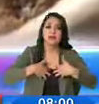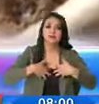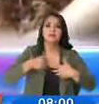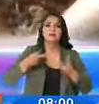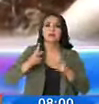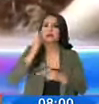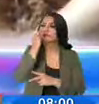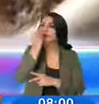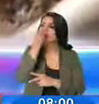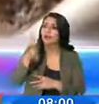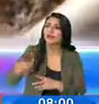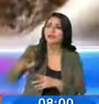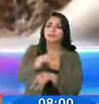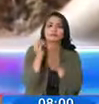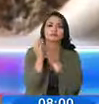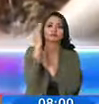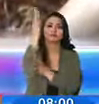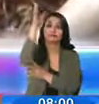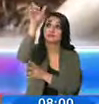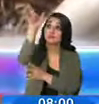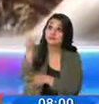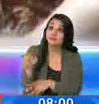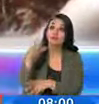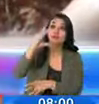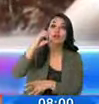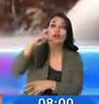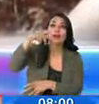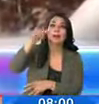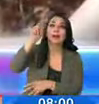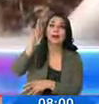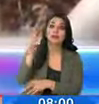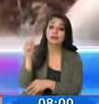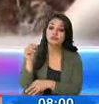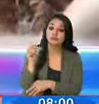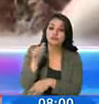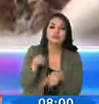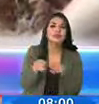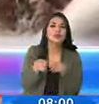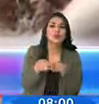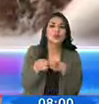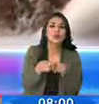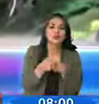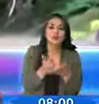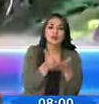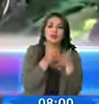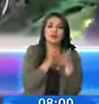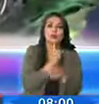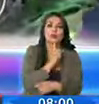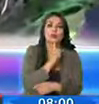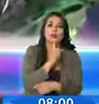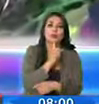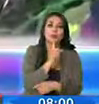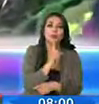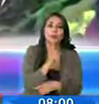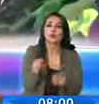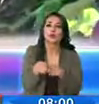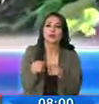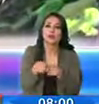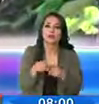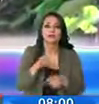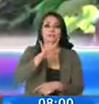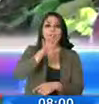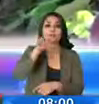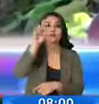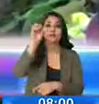árbol de copal y esta es la cera del árbol de copal. Es como un combustible. Que de toda la Amazonía, el 51%